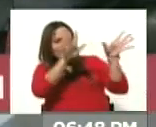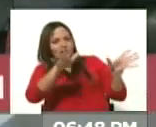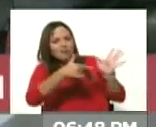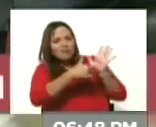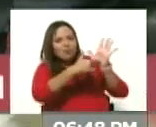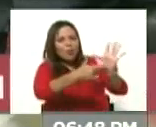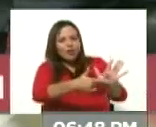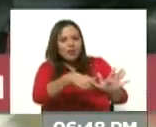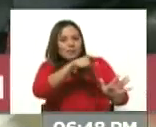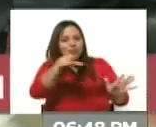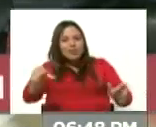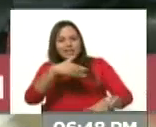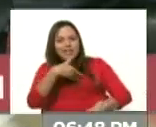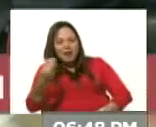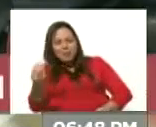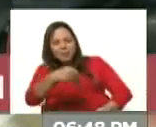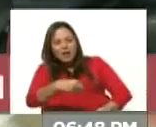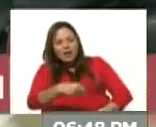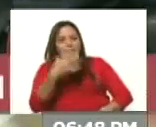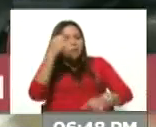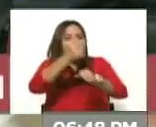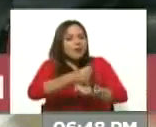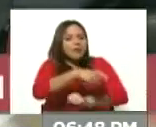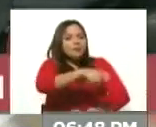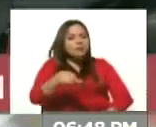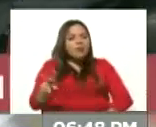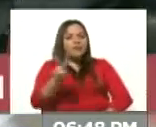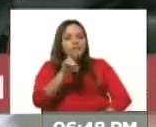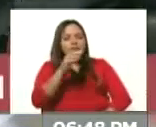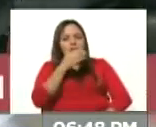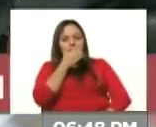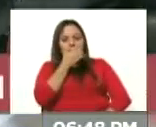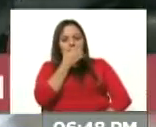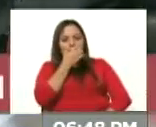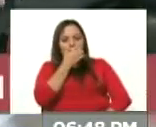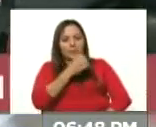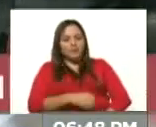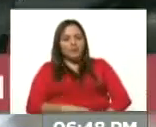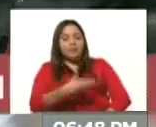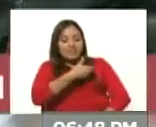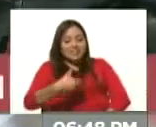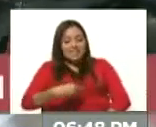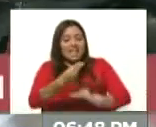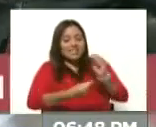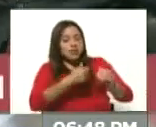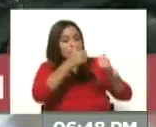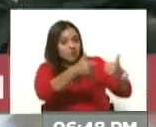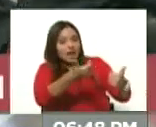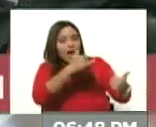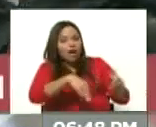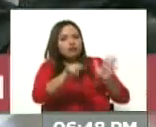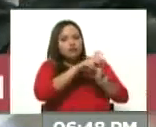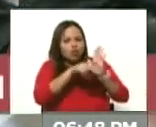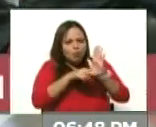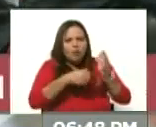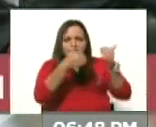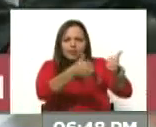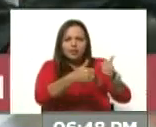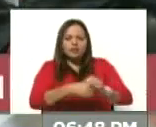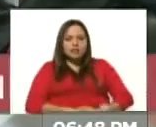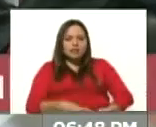condición esa percepción esa aspiración de los venezolanos el presidente lo está haciendo bien está tomando las medidas adecuadas de hecho